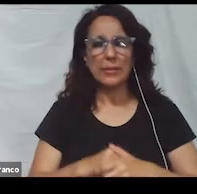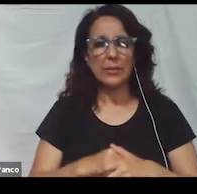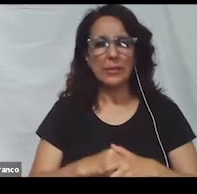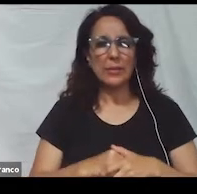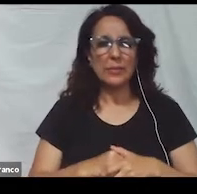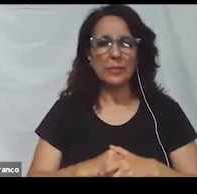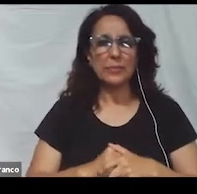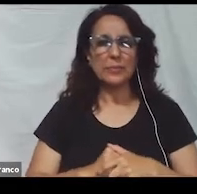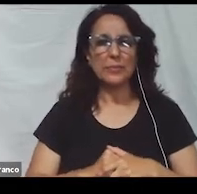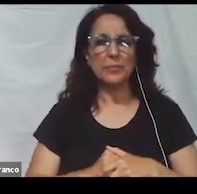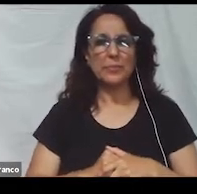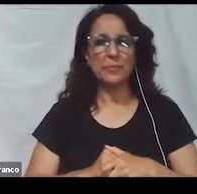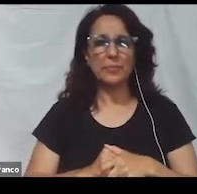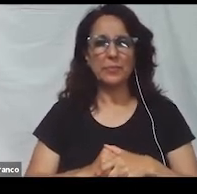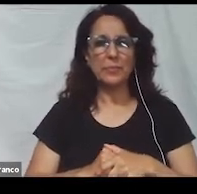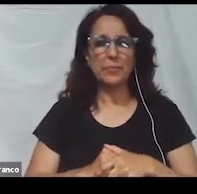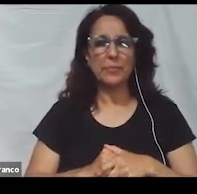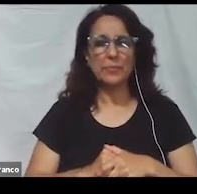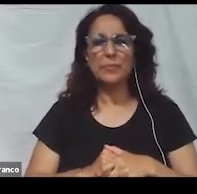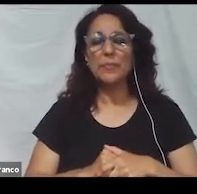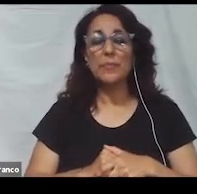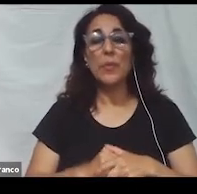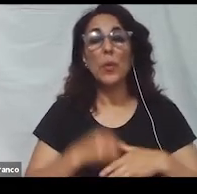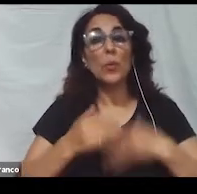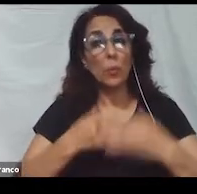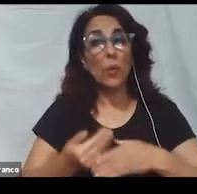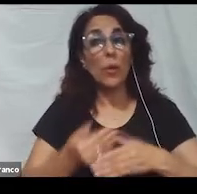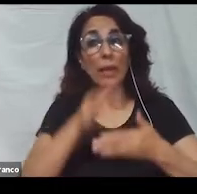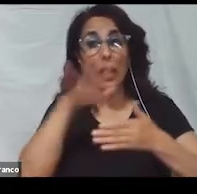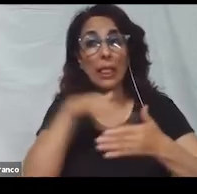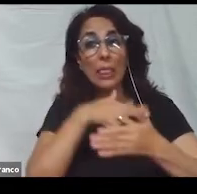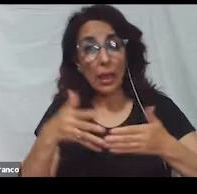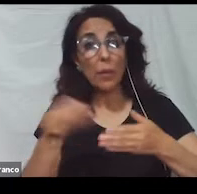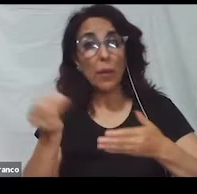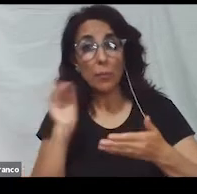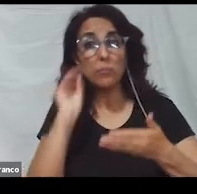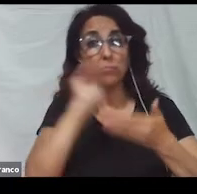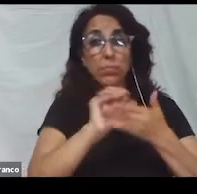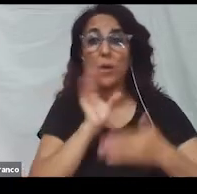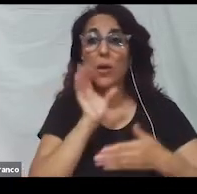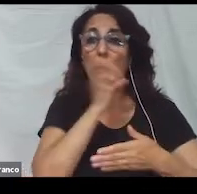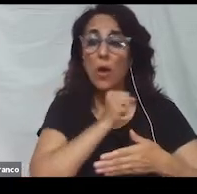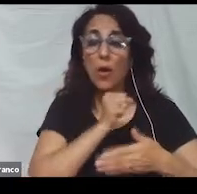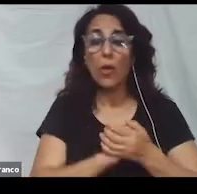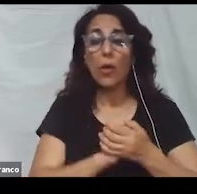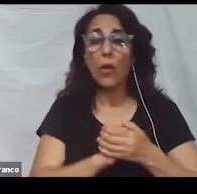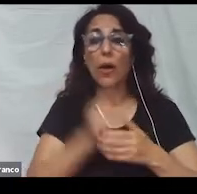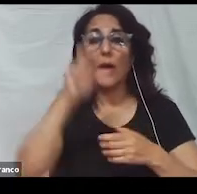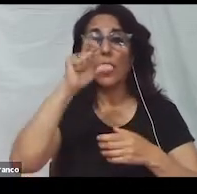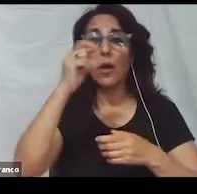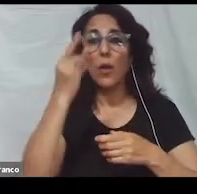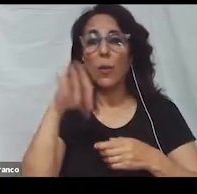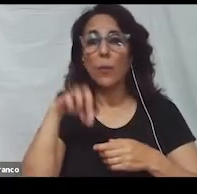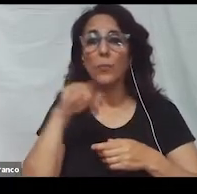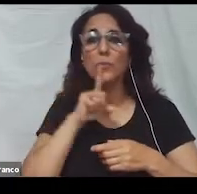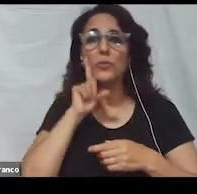posible. Ahora, cuando ponen la tabla, ya hablamos del código, no se olviden de ponerle por favor un caption, que es